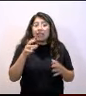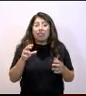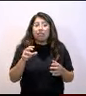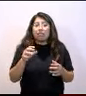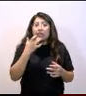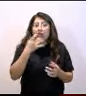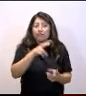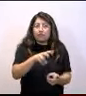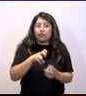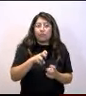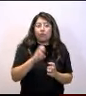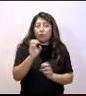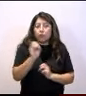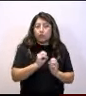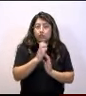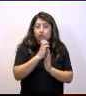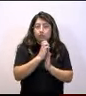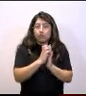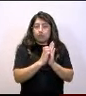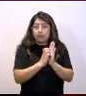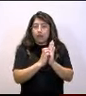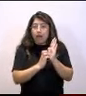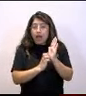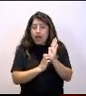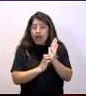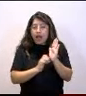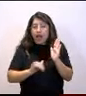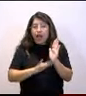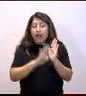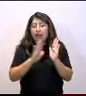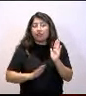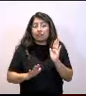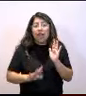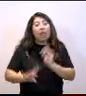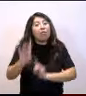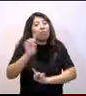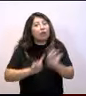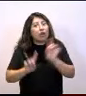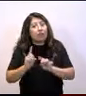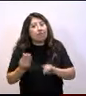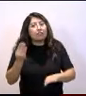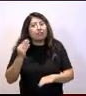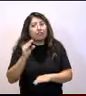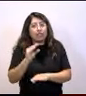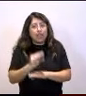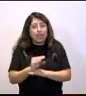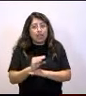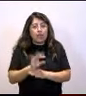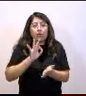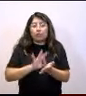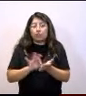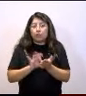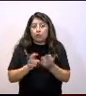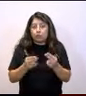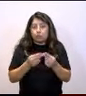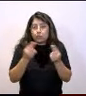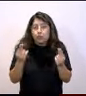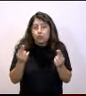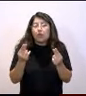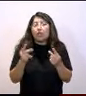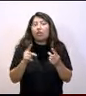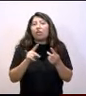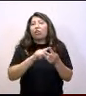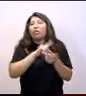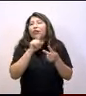de nuestros impuestos. Lo siguiente que viene son problemas de financiación en nuestros servicios públicos. Lo siguiente